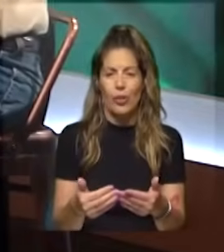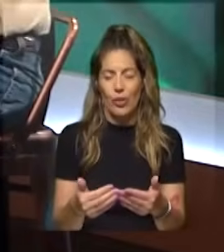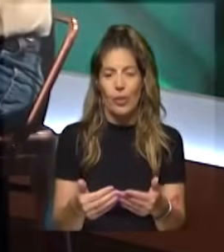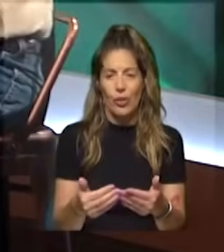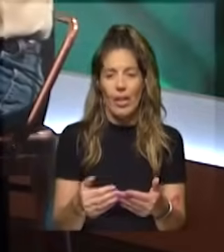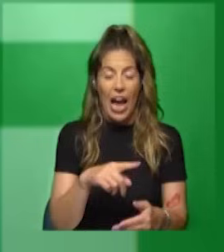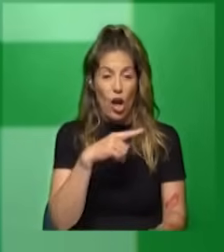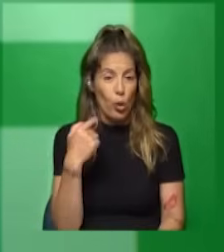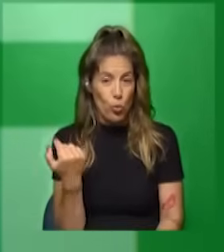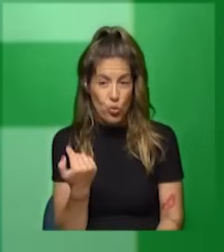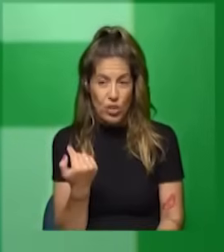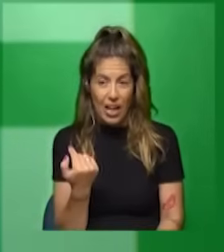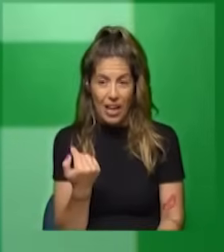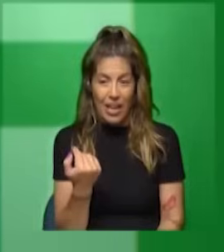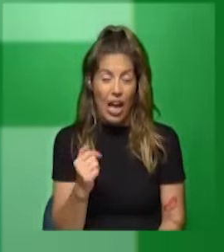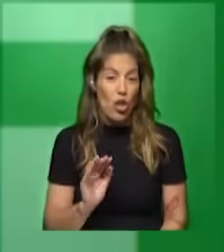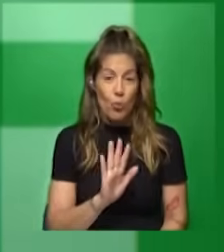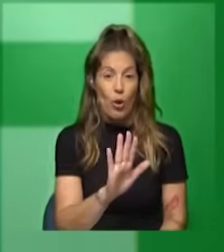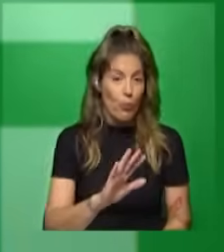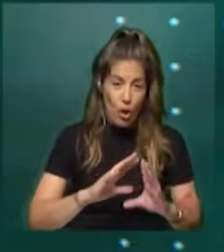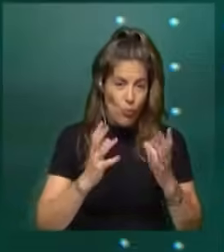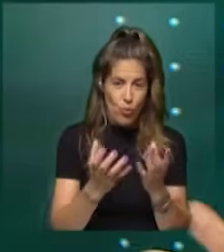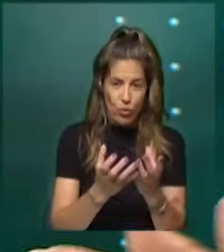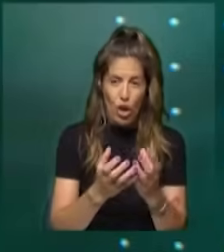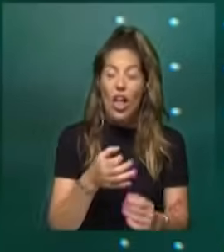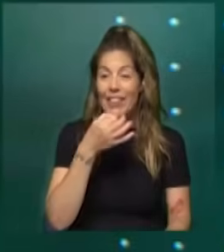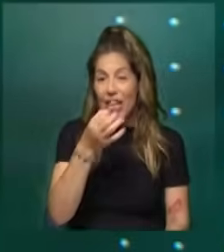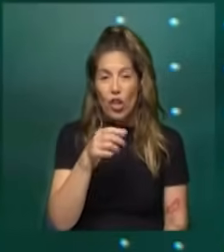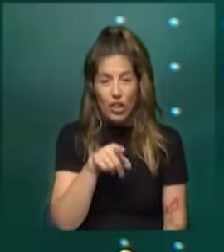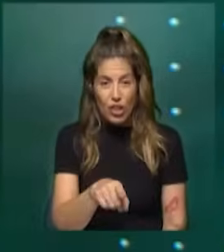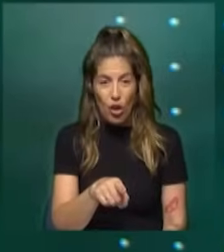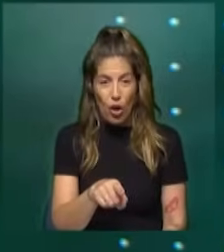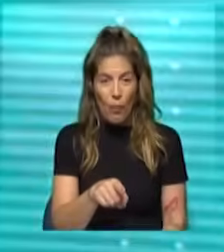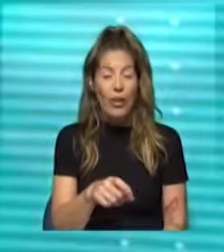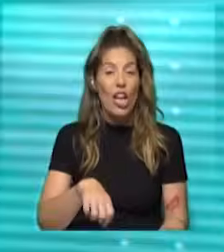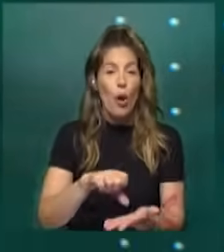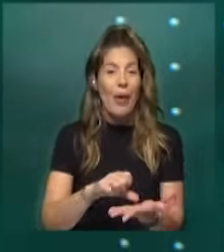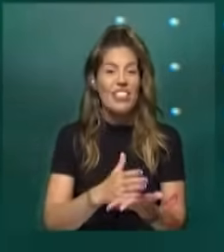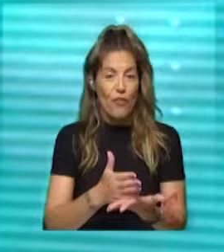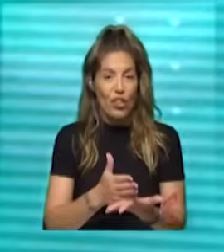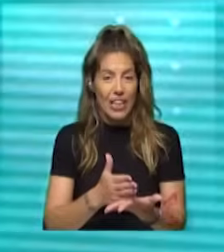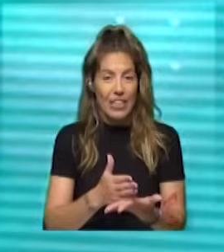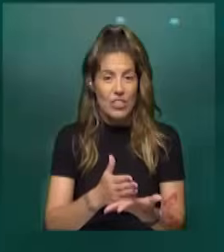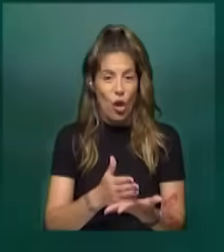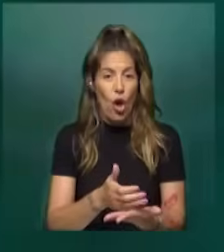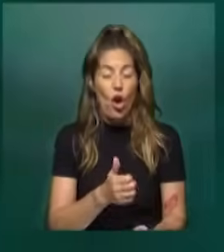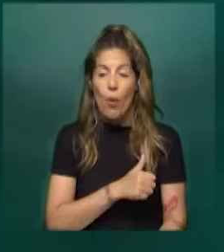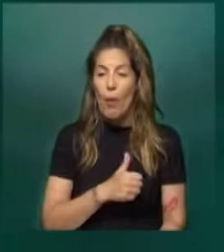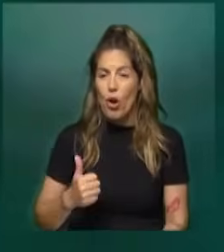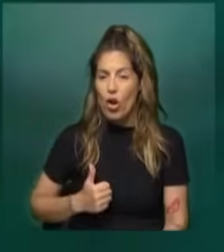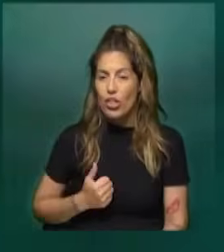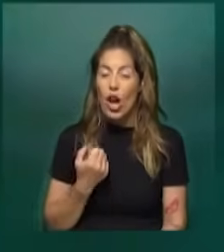a Rusia, a su propio universo. Te digo esto porque los países fronterizos como Hungría o Polonia han tenido una